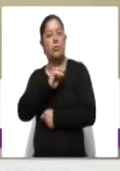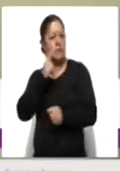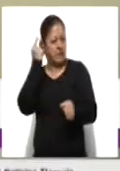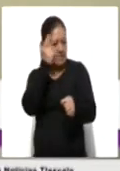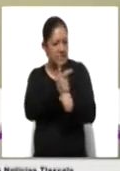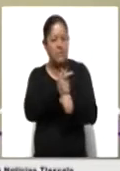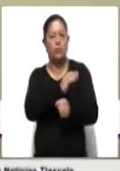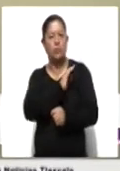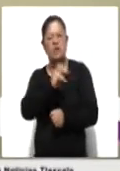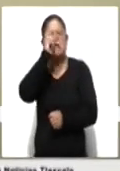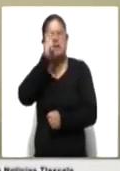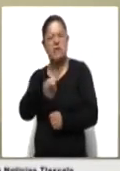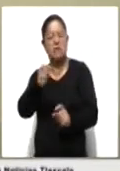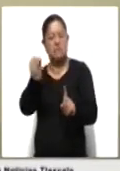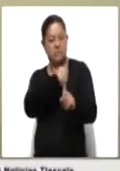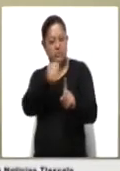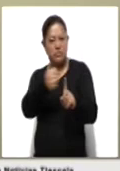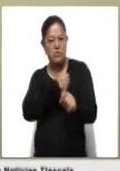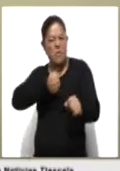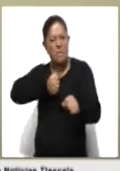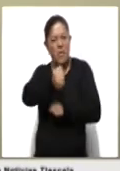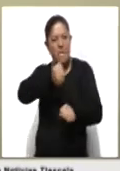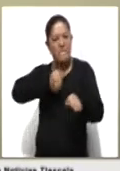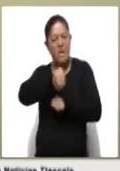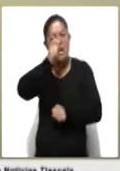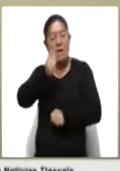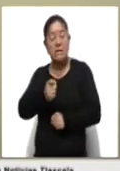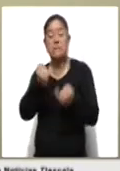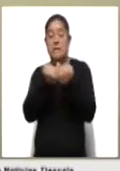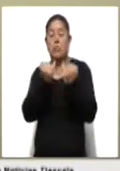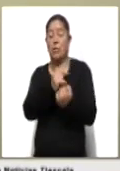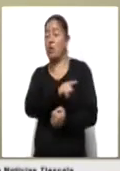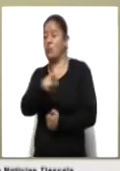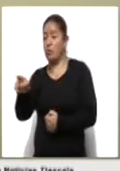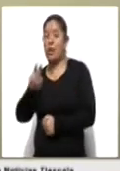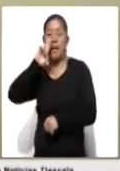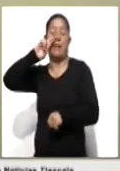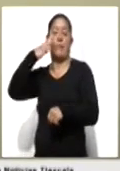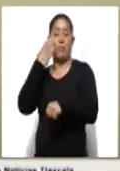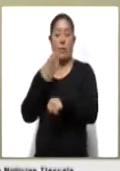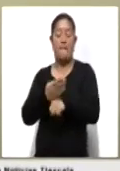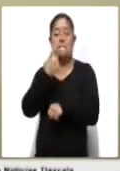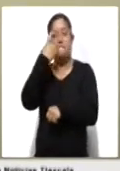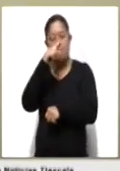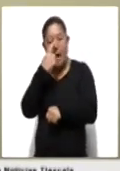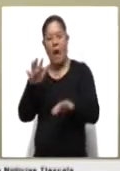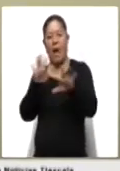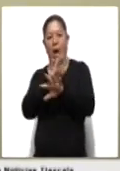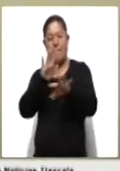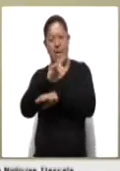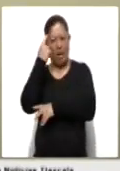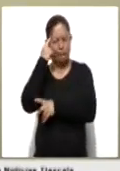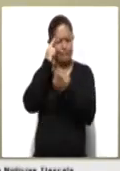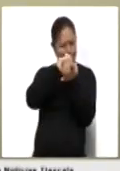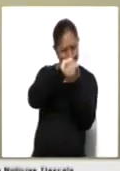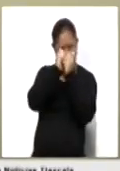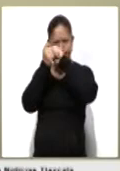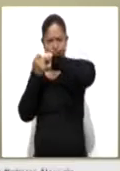de violencia y se hagan, se responsabilicen para modificar ciertas conductas.